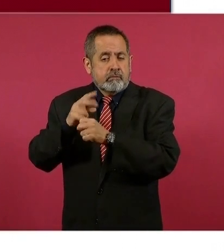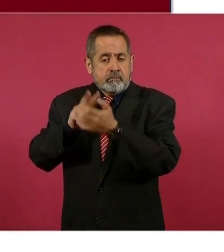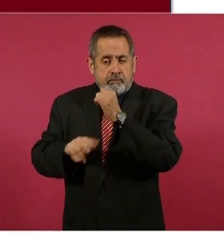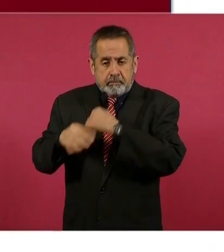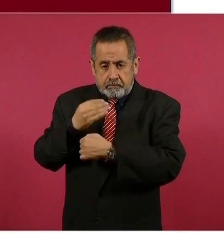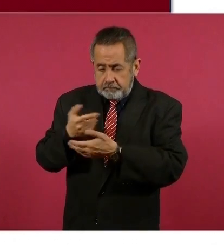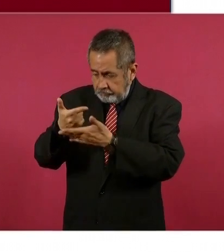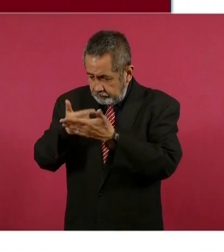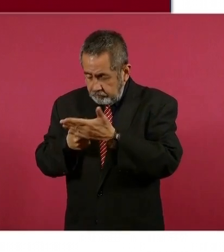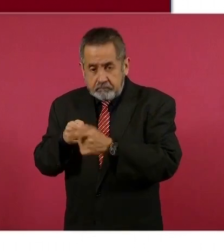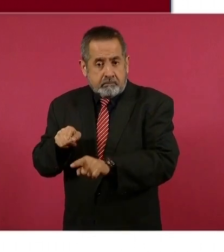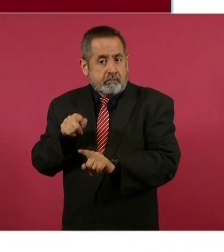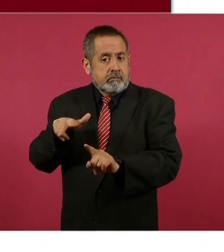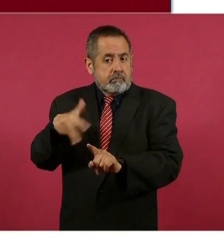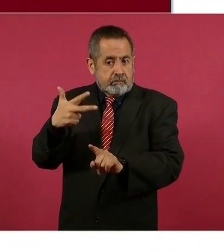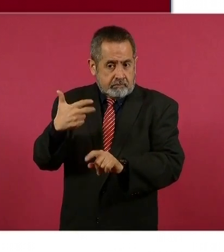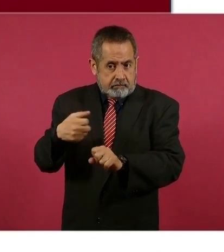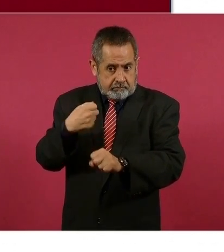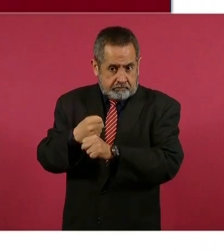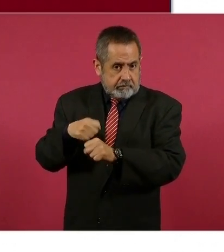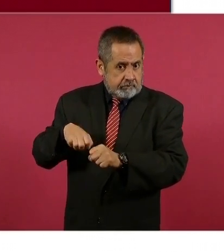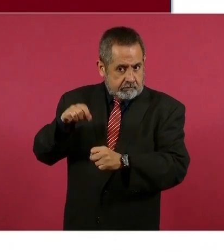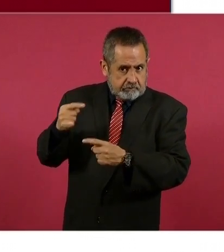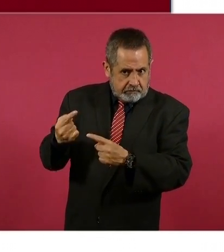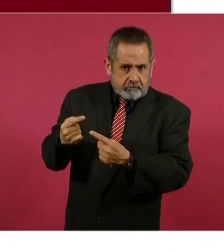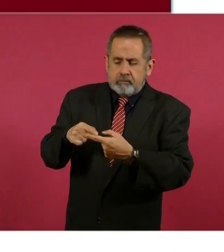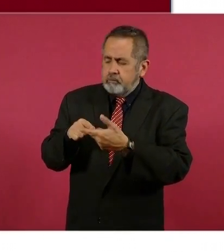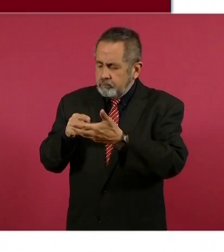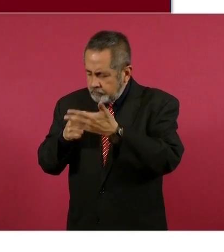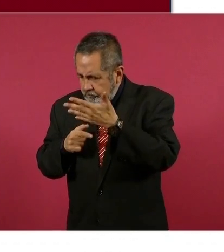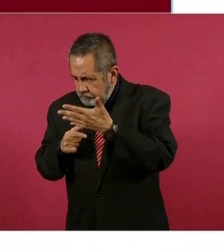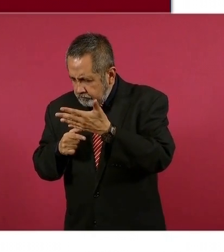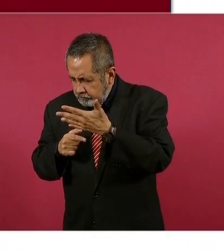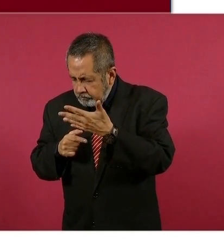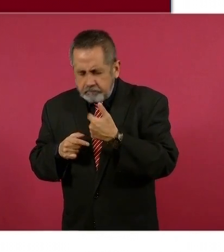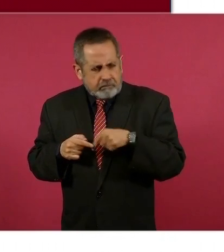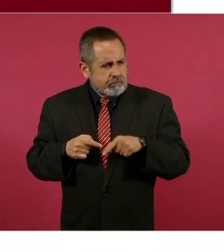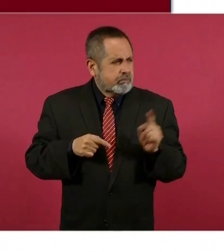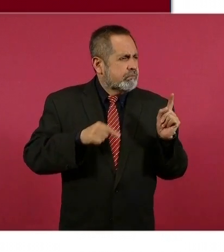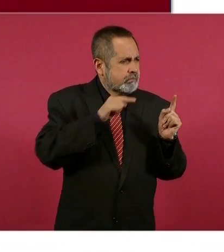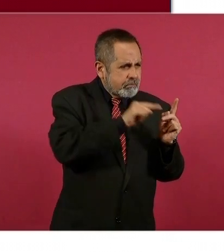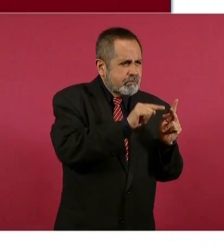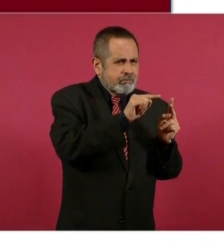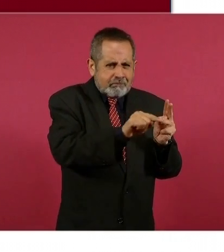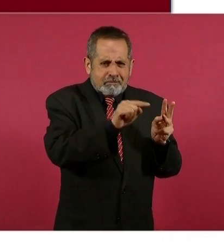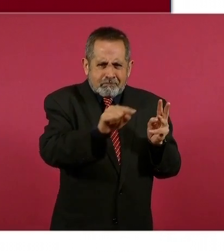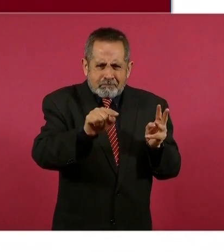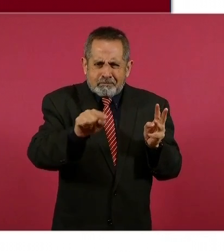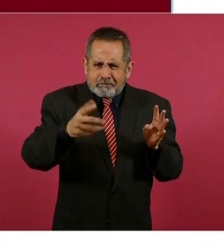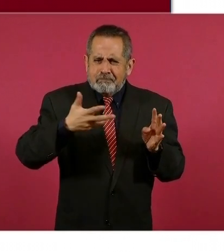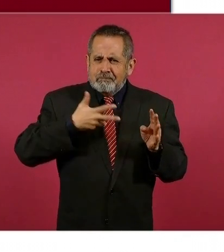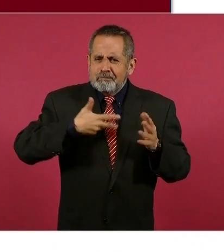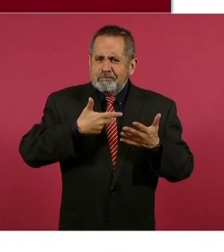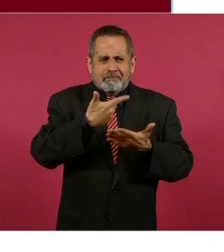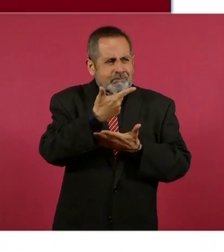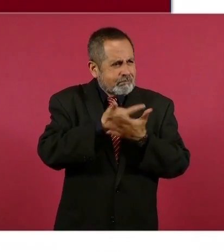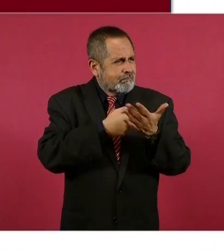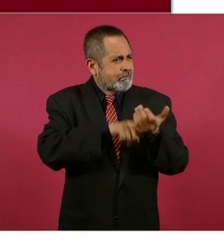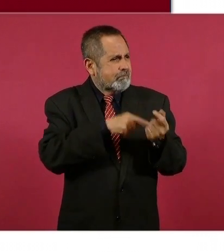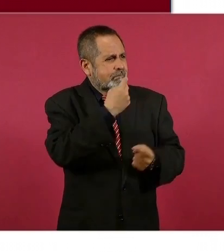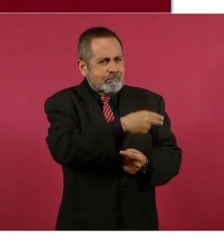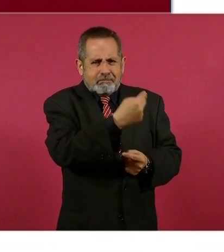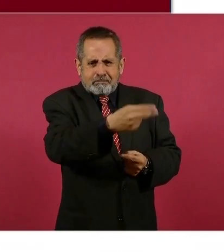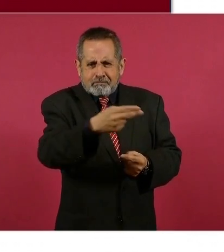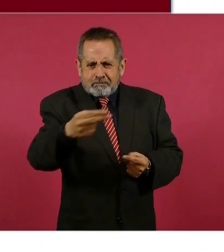a los 13 años como desaparecida, pero la hemos encontrado en más de 7 bases de datos. En 2019,